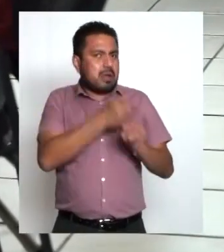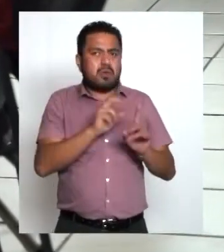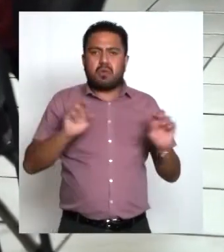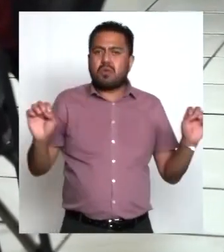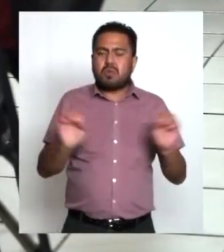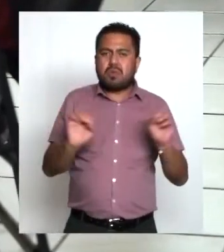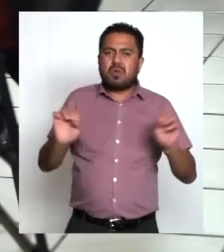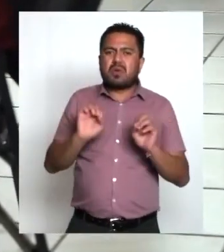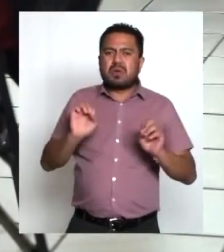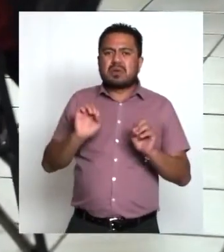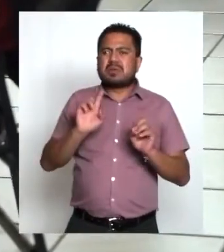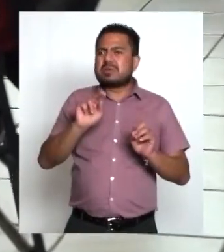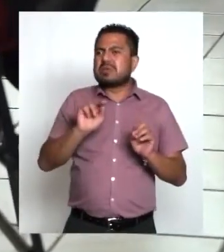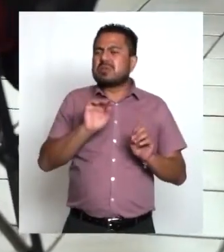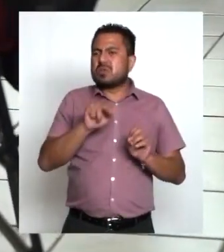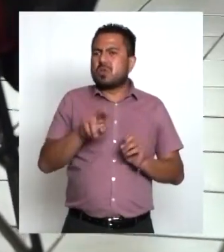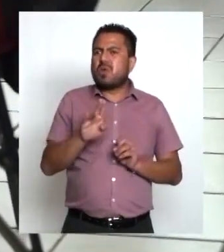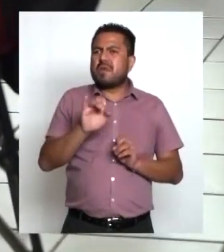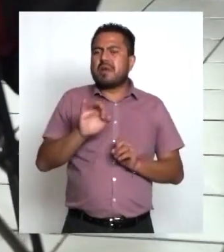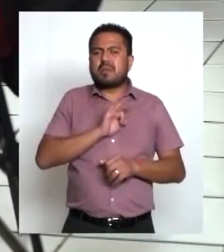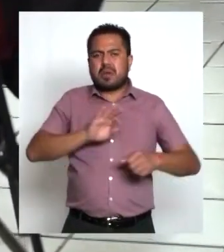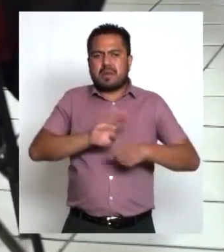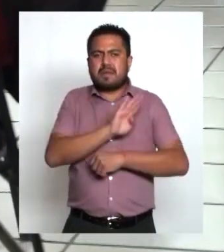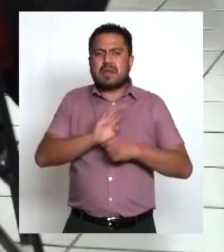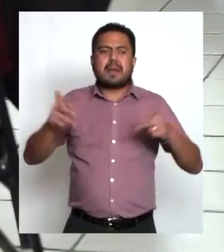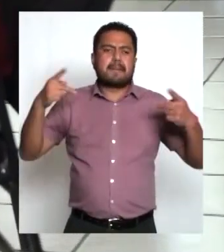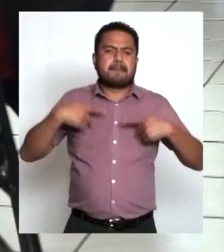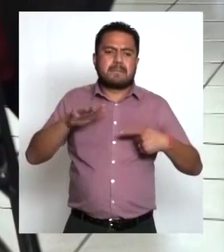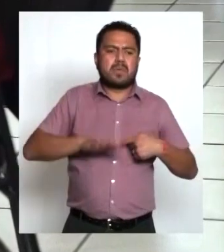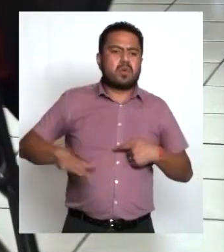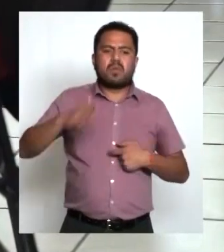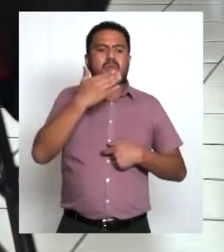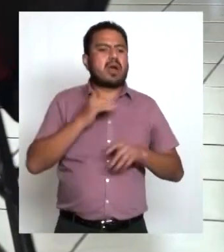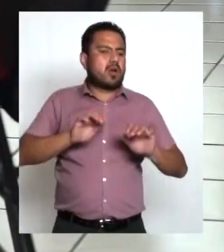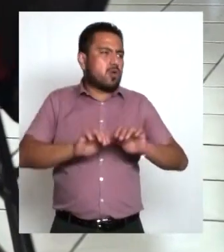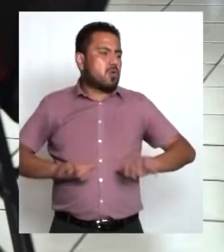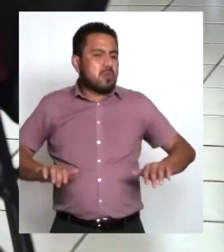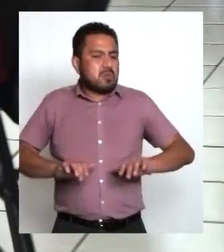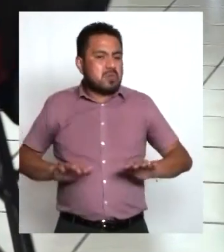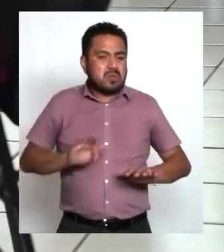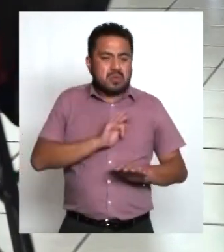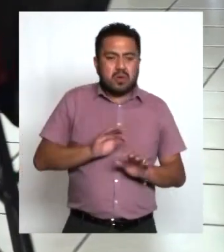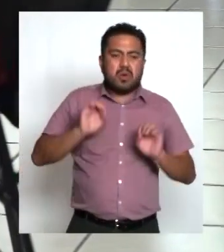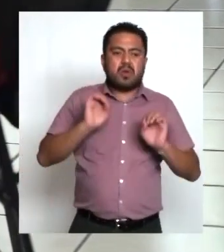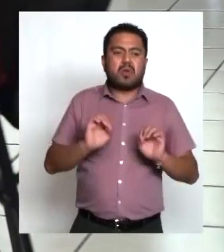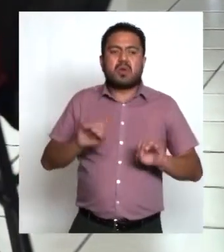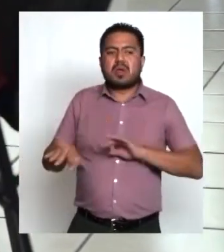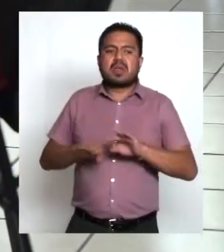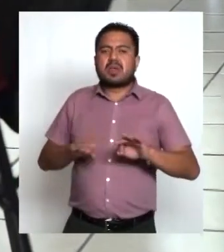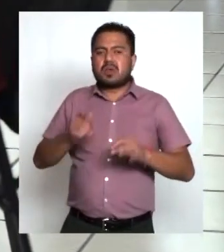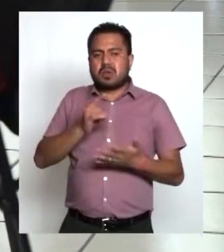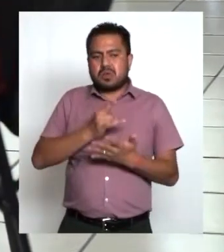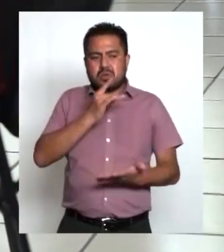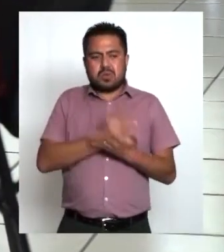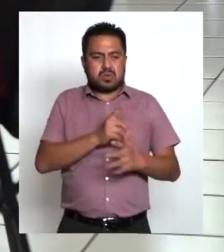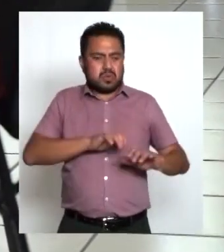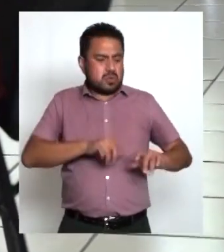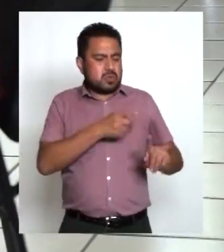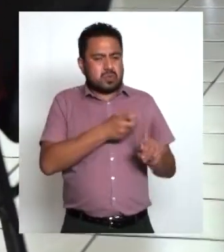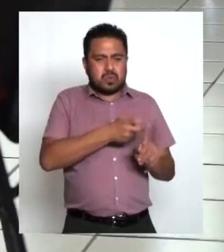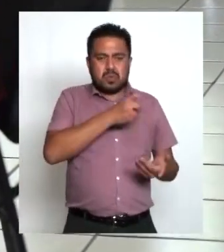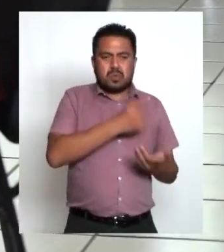eso. Justo creo que la nube puede ser un beneficio para las personas que no tienen computadora o que no trabajan en una